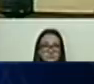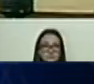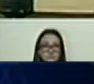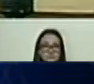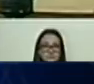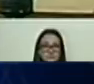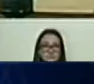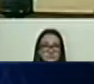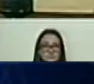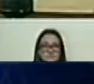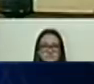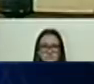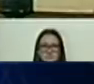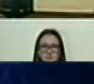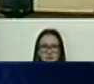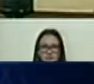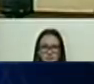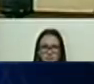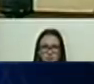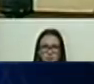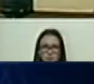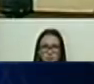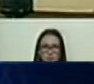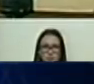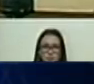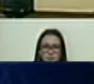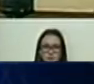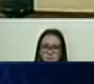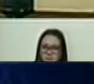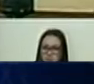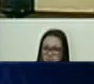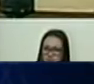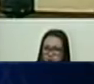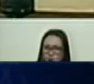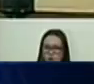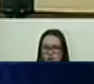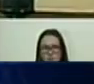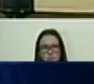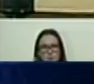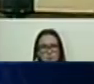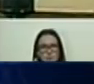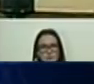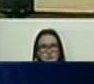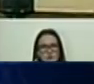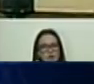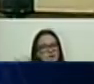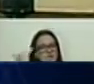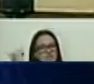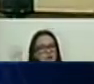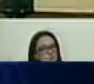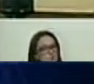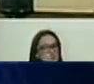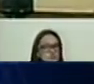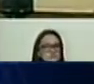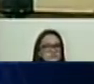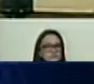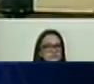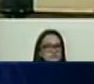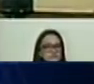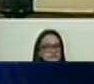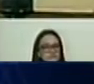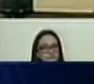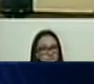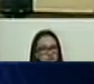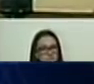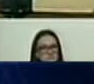pudiéramos decir, inmortales de lo que es la República. El concepto republicano, mero